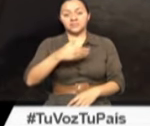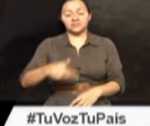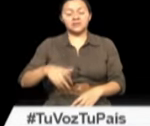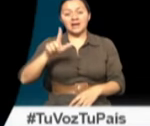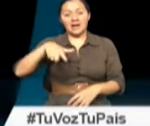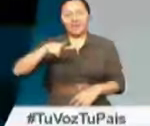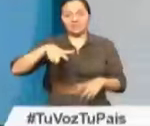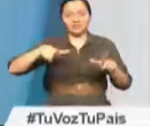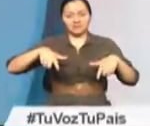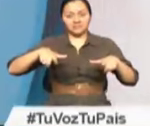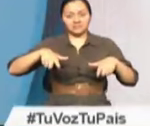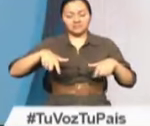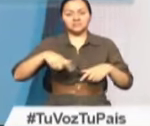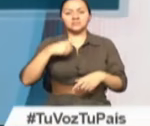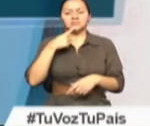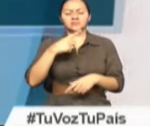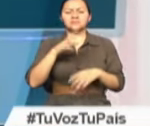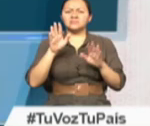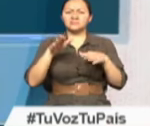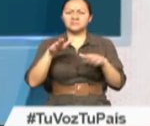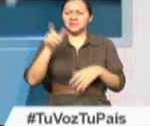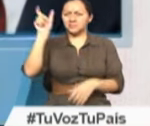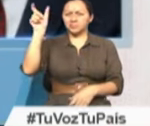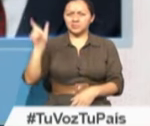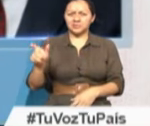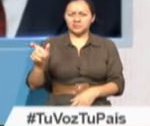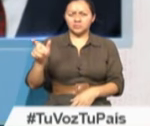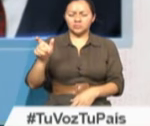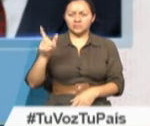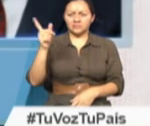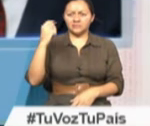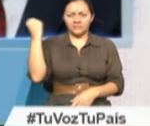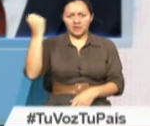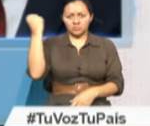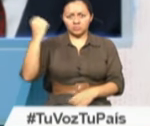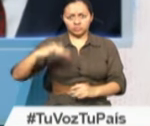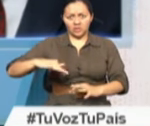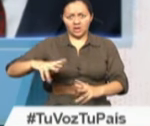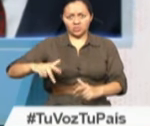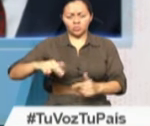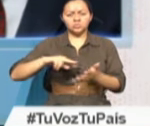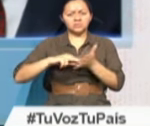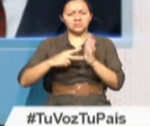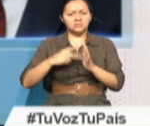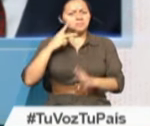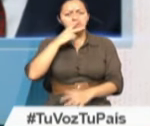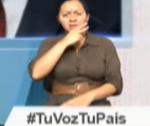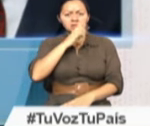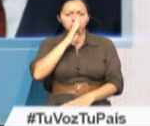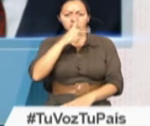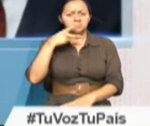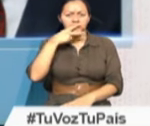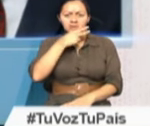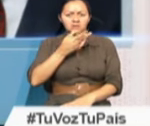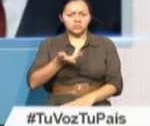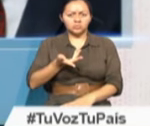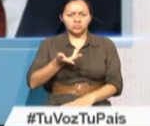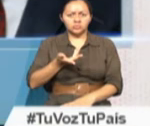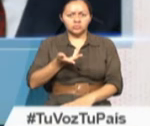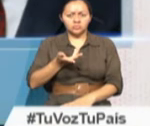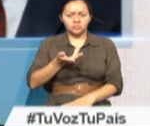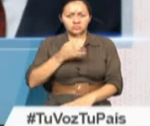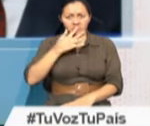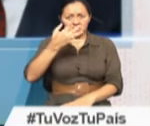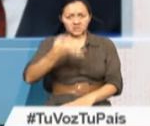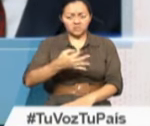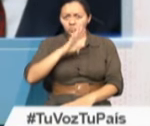fórmula. Lo mejor que hace un delincuente es mentir. Le miente a la vida, se miente él mismo. O si